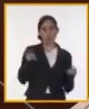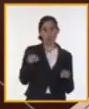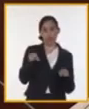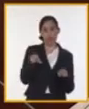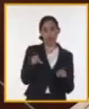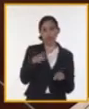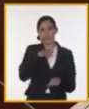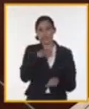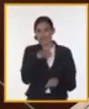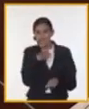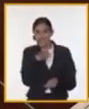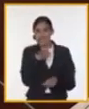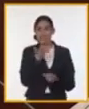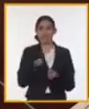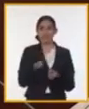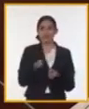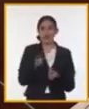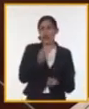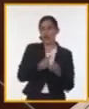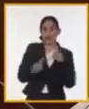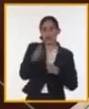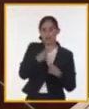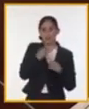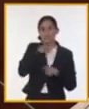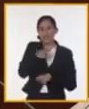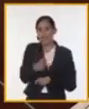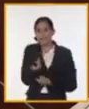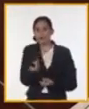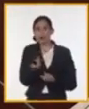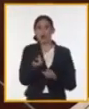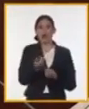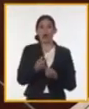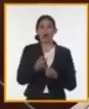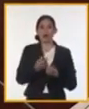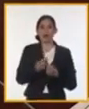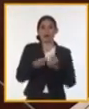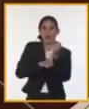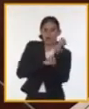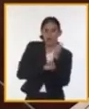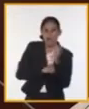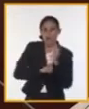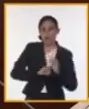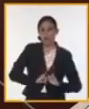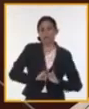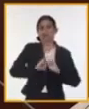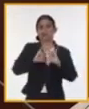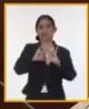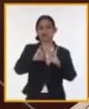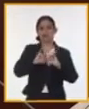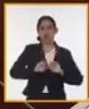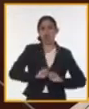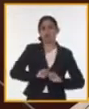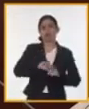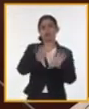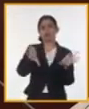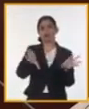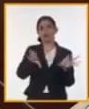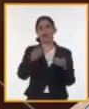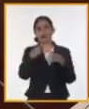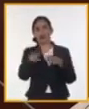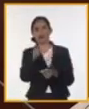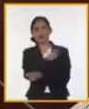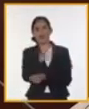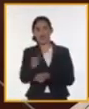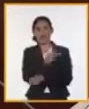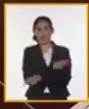tanta fortaleza desde el punto de vista de la divulgación, investigación, enseñanza de la historia, con la